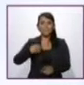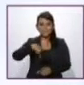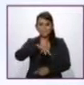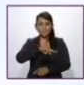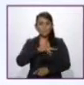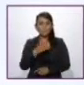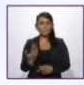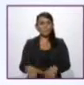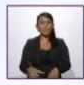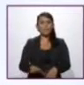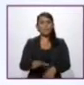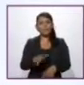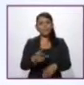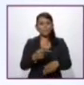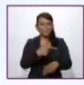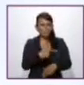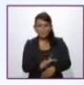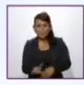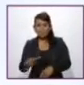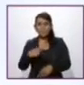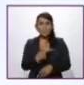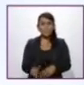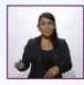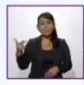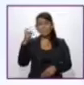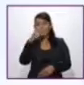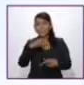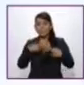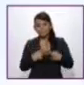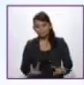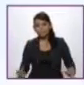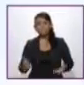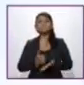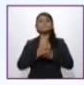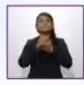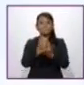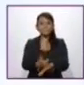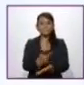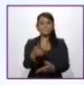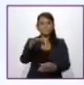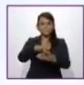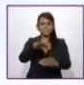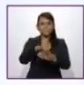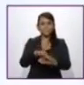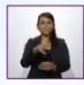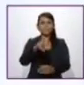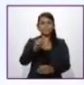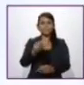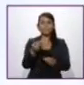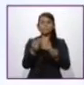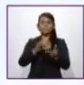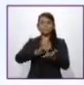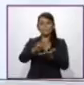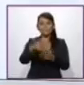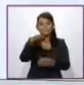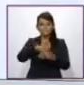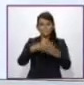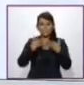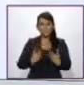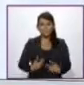ley del más débil. Vota este 6 de junio, vota por el PT. Muchas gracias.